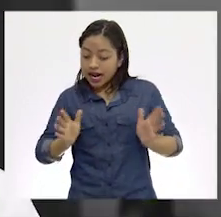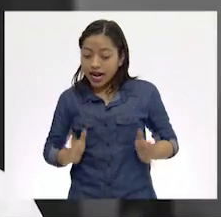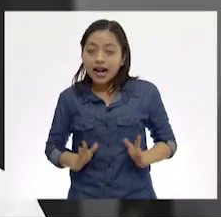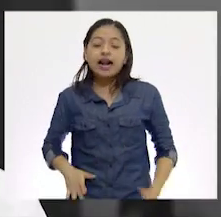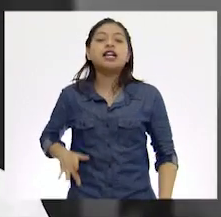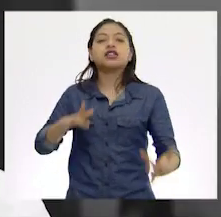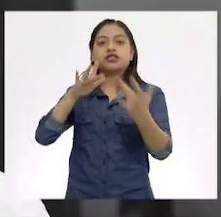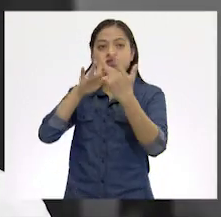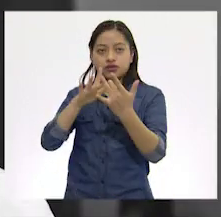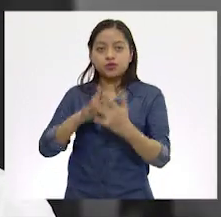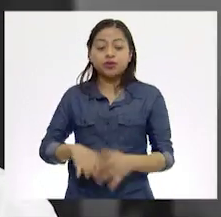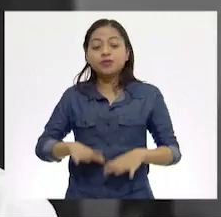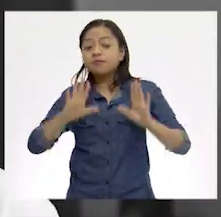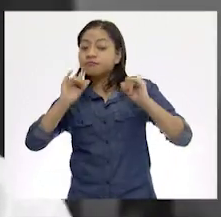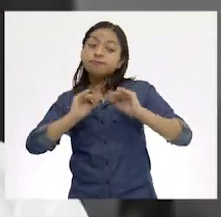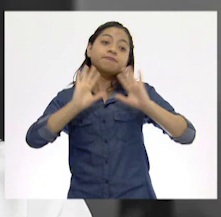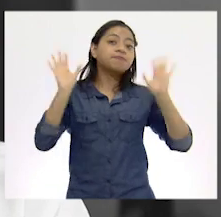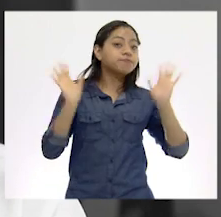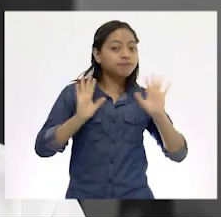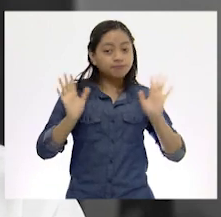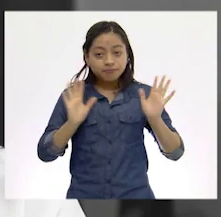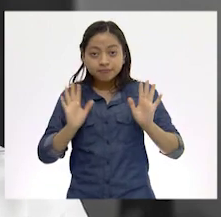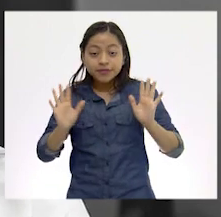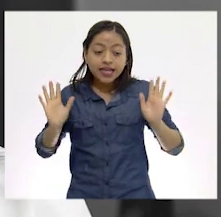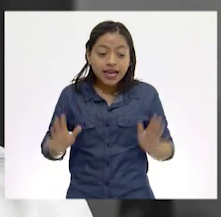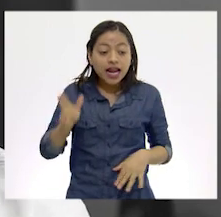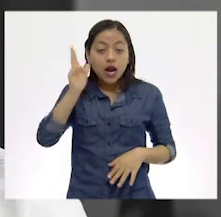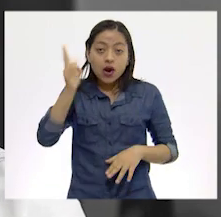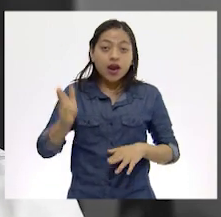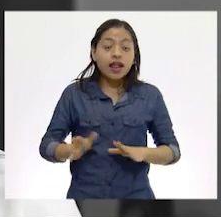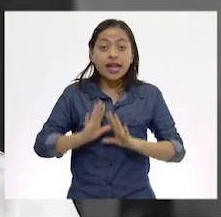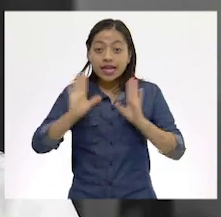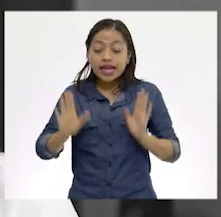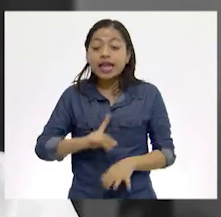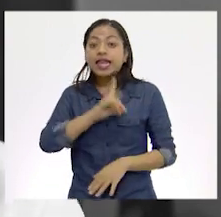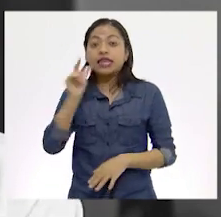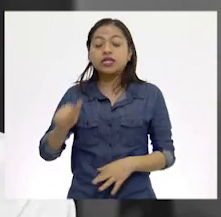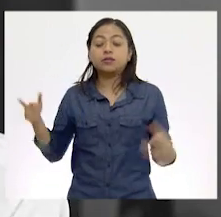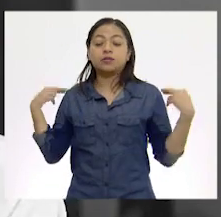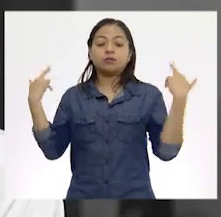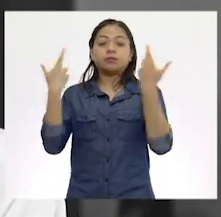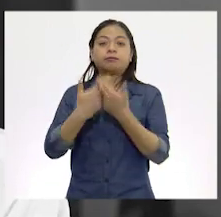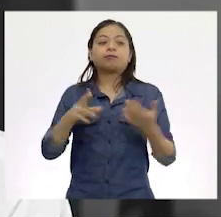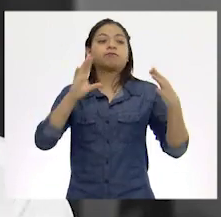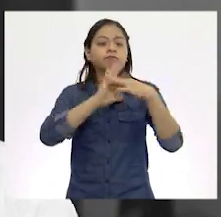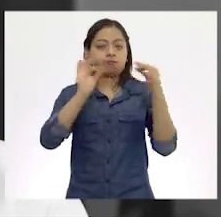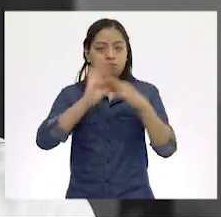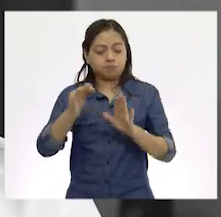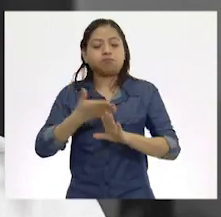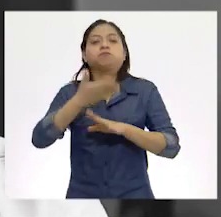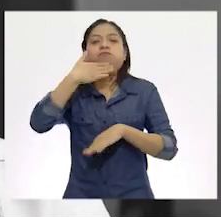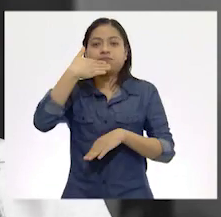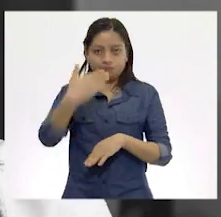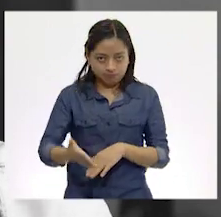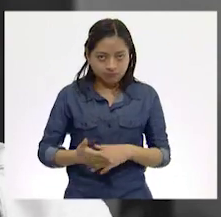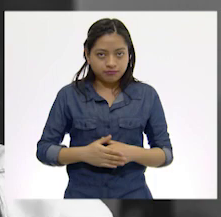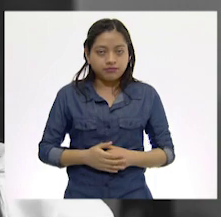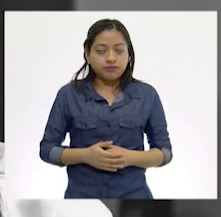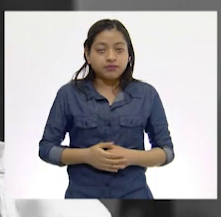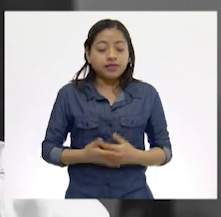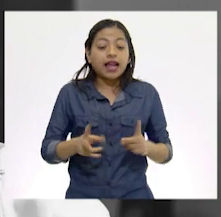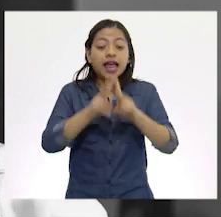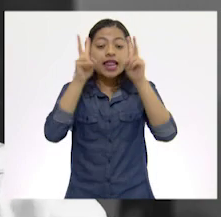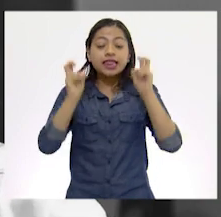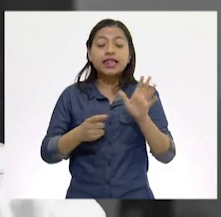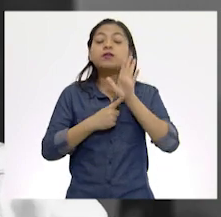conecto. Saludamos todos y después el profe nos dice, muy bien, vamos a poner el